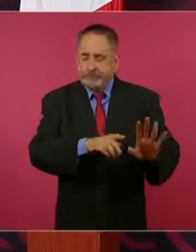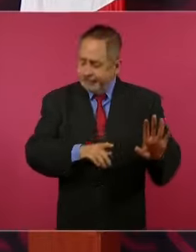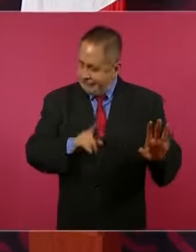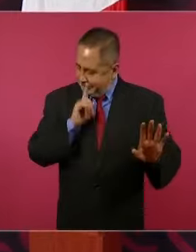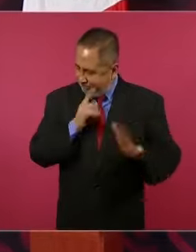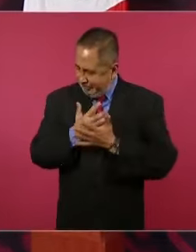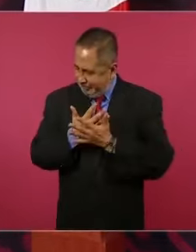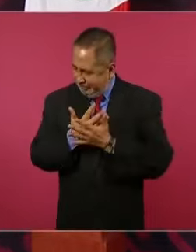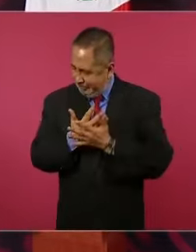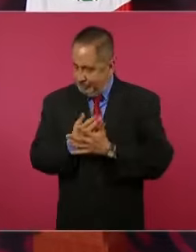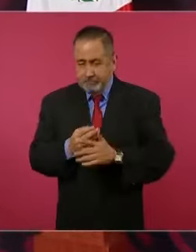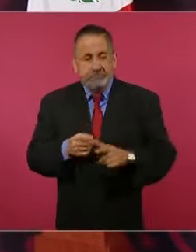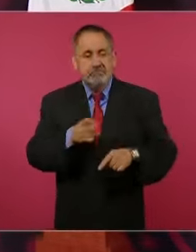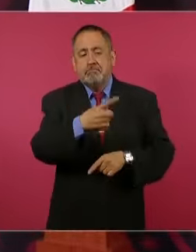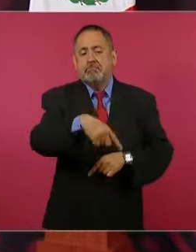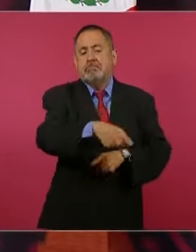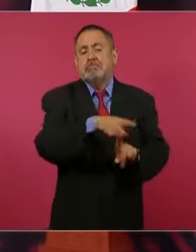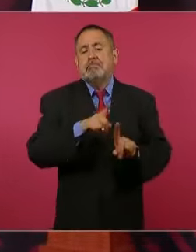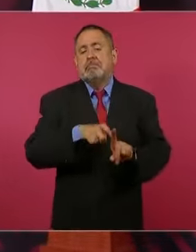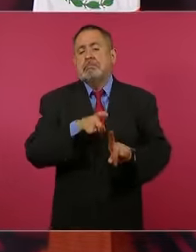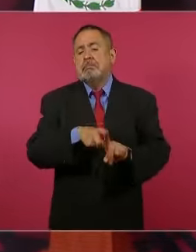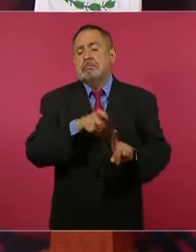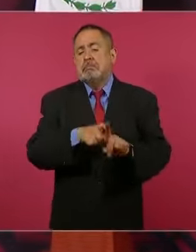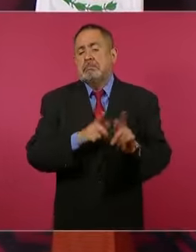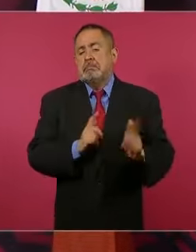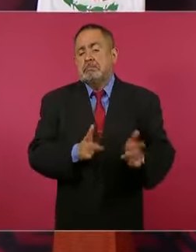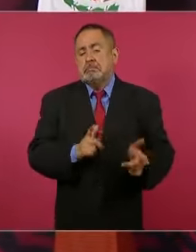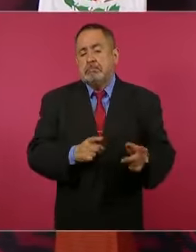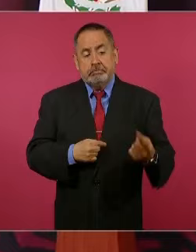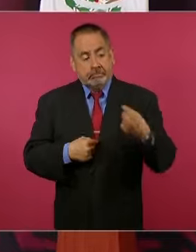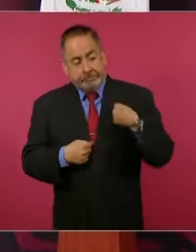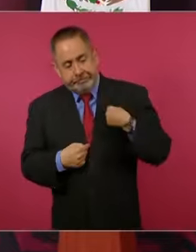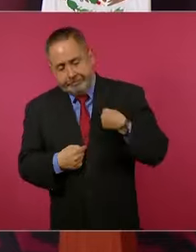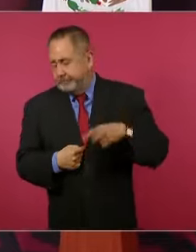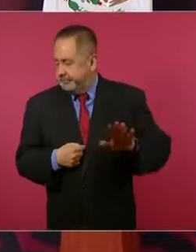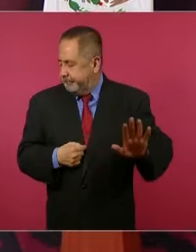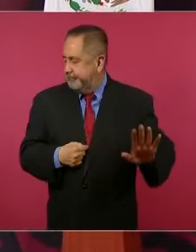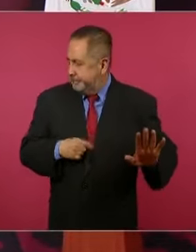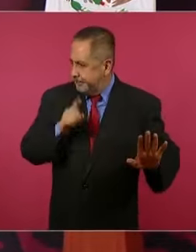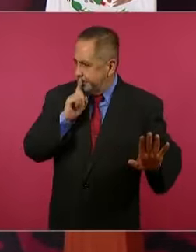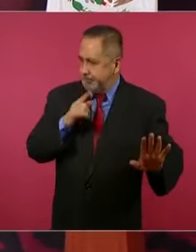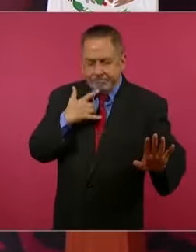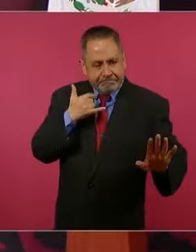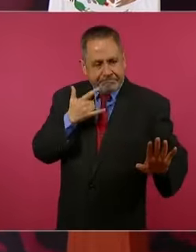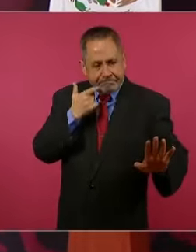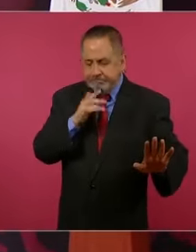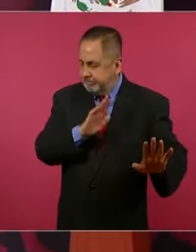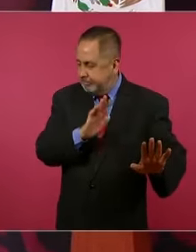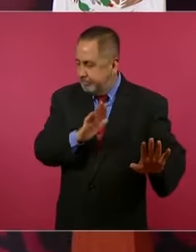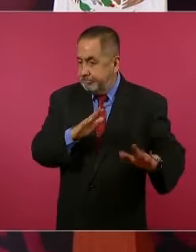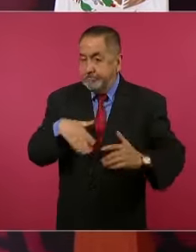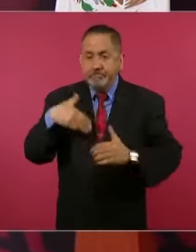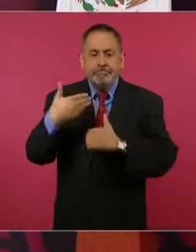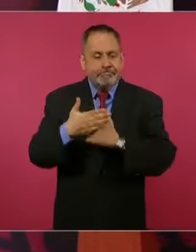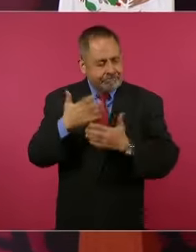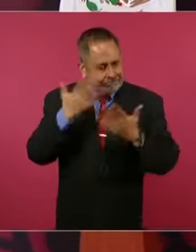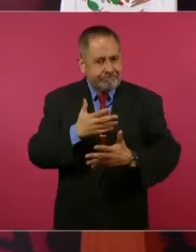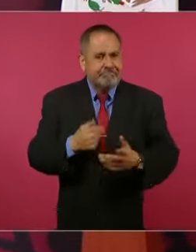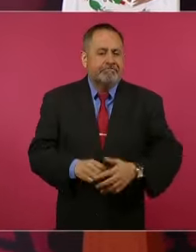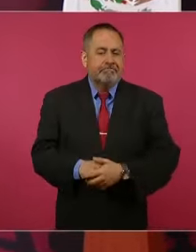porque se burlan los conservadores como ellos eh